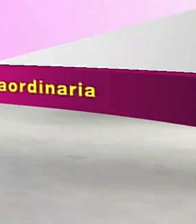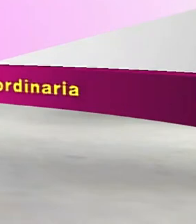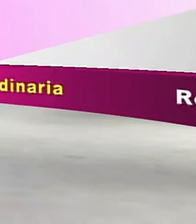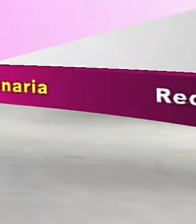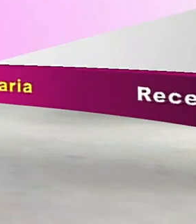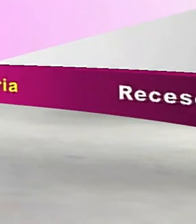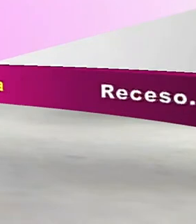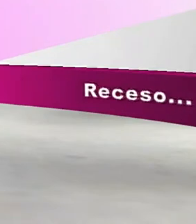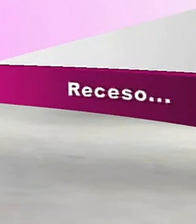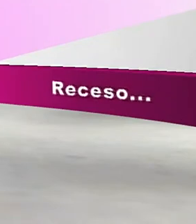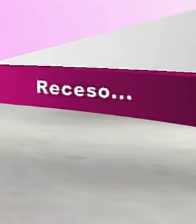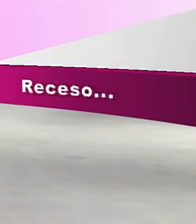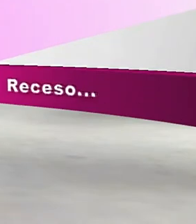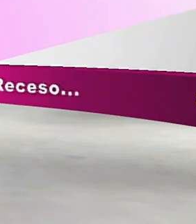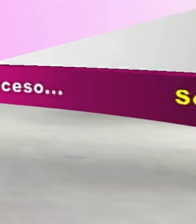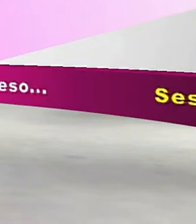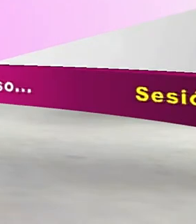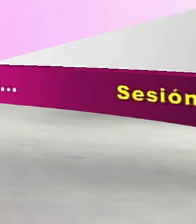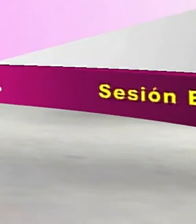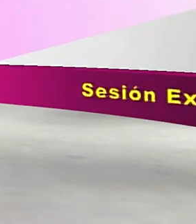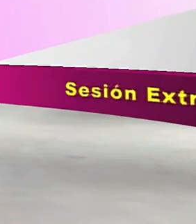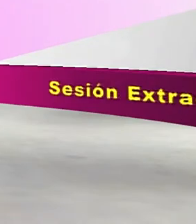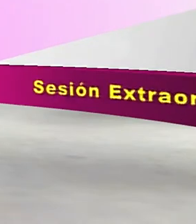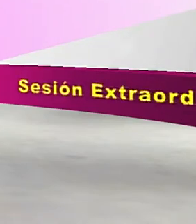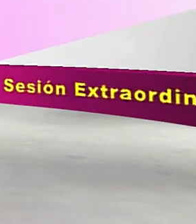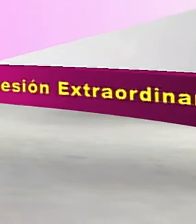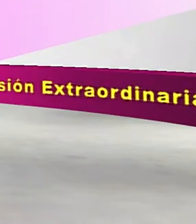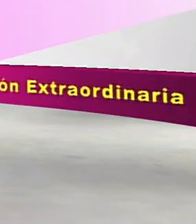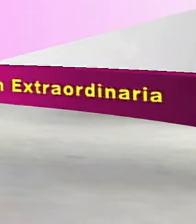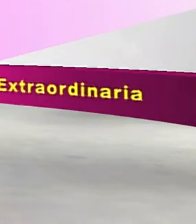y aquí nada